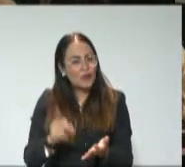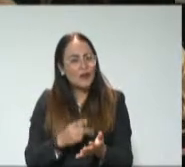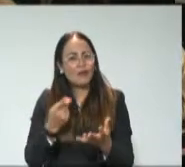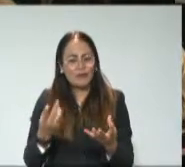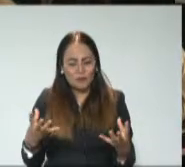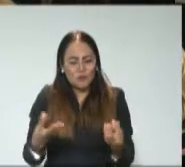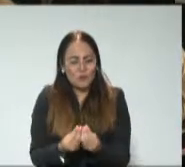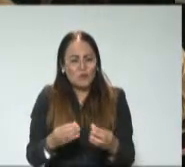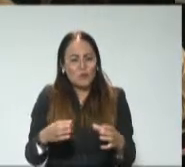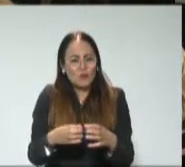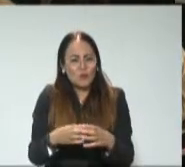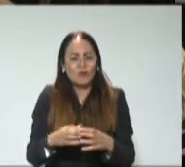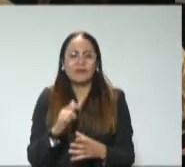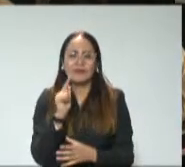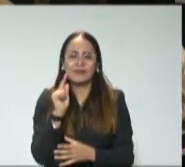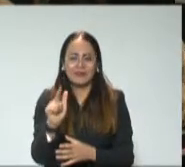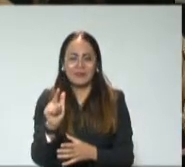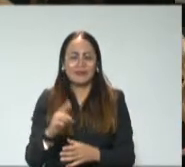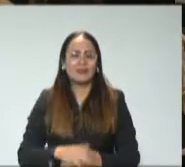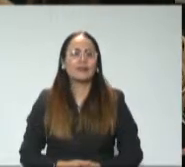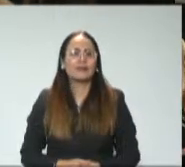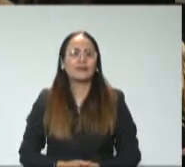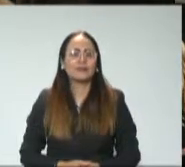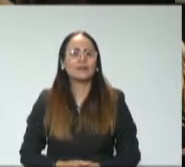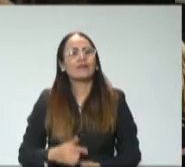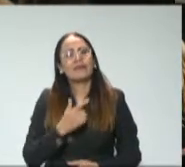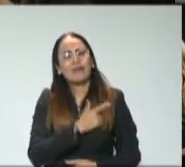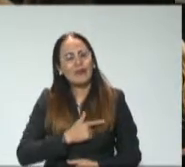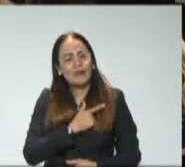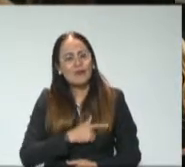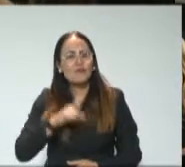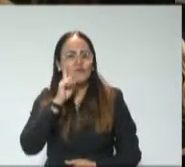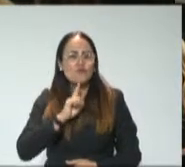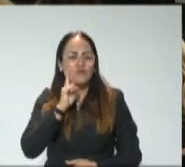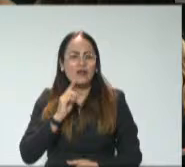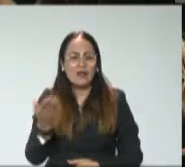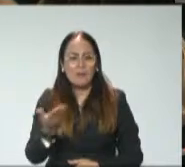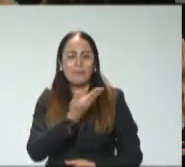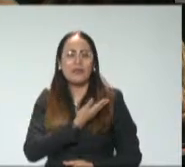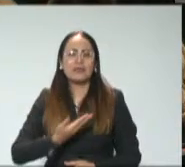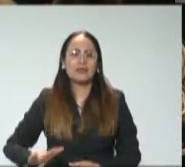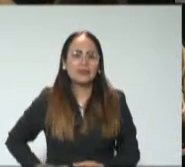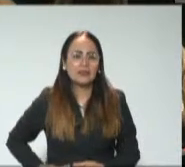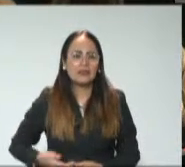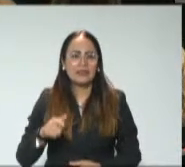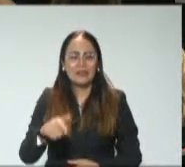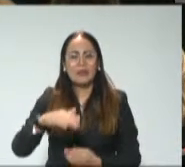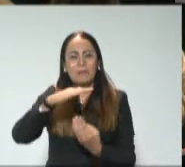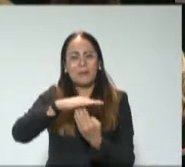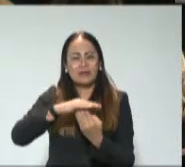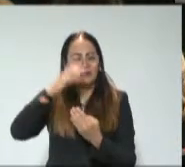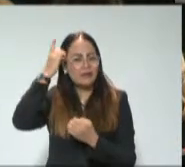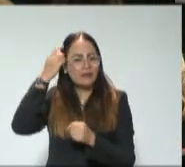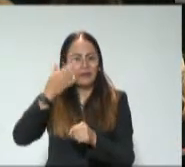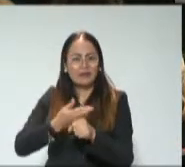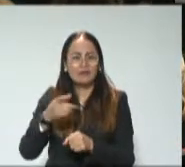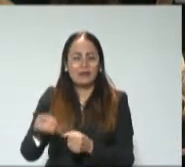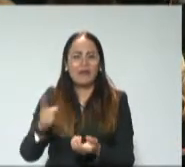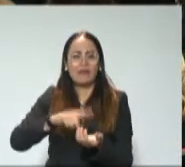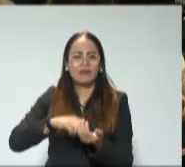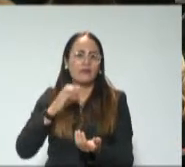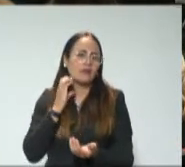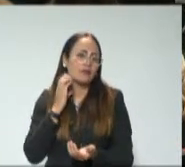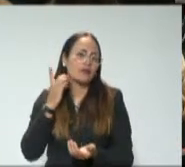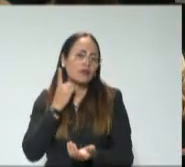manera amplia y afectuosa la presencia de la señora presidenta de la mesa directiva de la cámara de